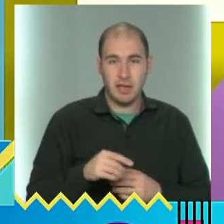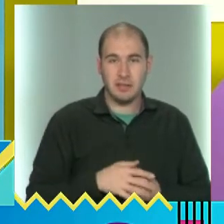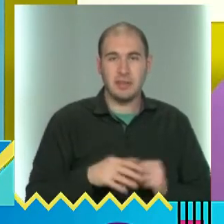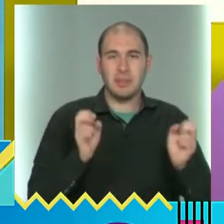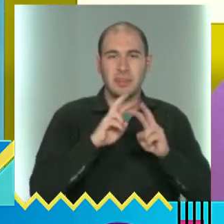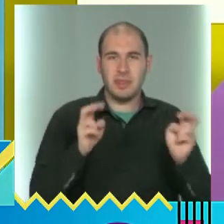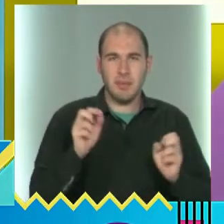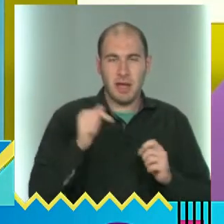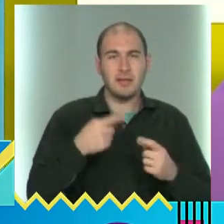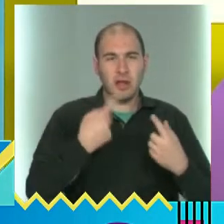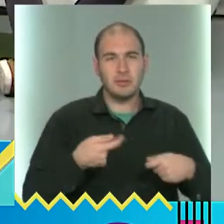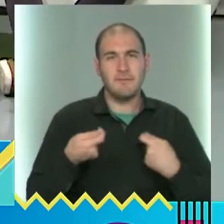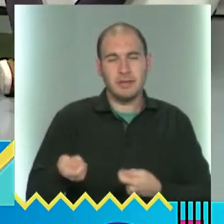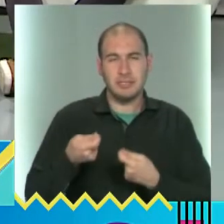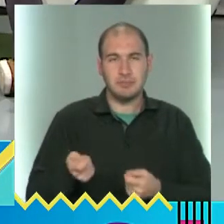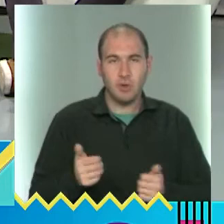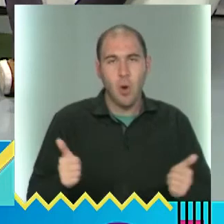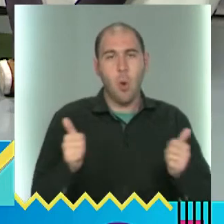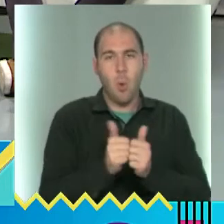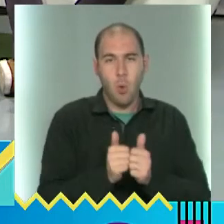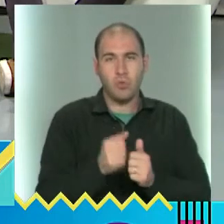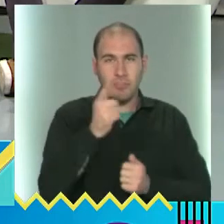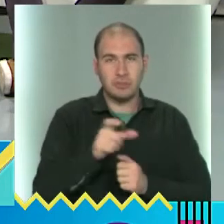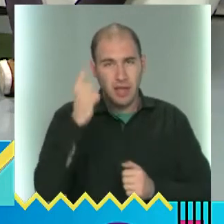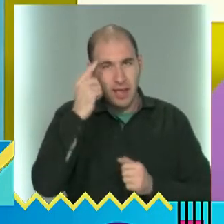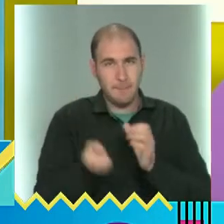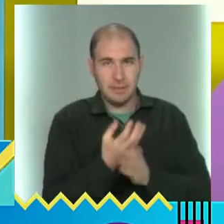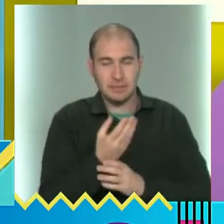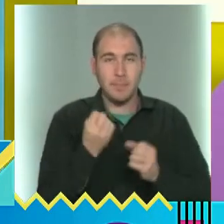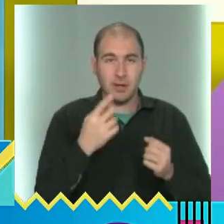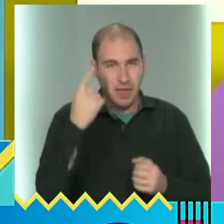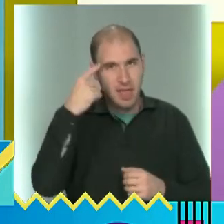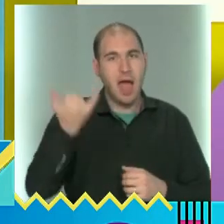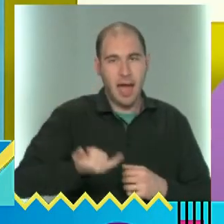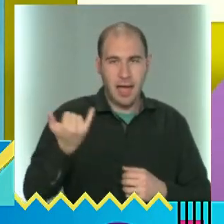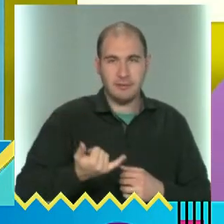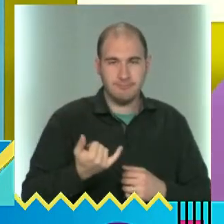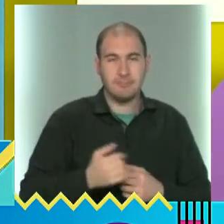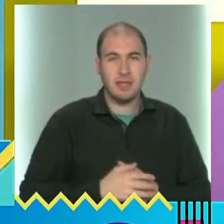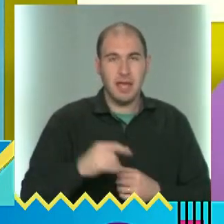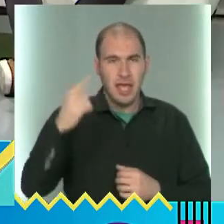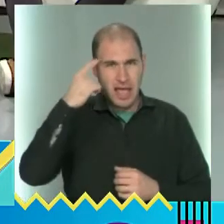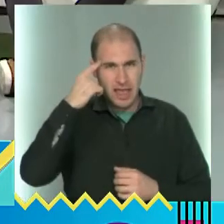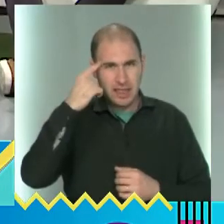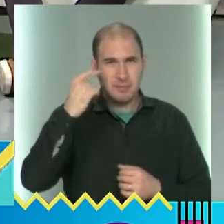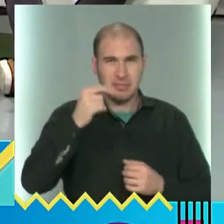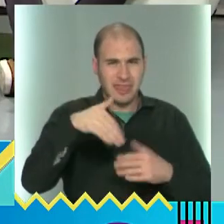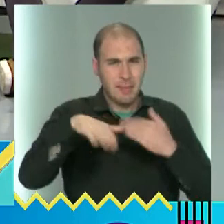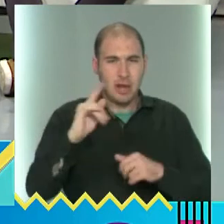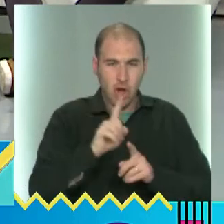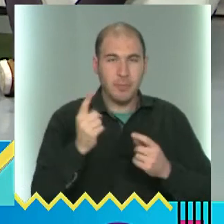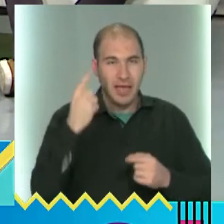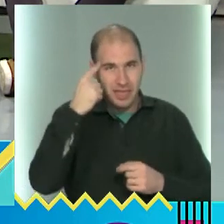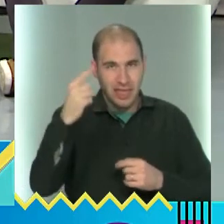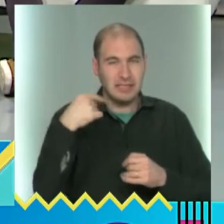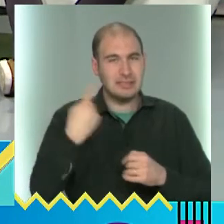cuanto a este tipo de cosas, el financiamiento, el acompañamiento de esos inventores, porque claramente ideas hay. ideas no sobran, iba a decir sobran, pero no, porque las